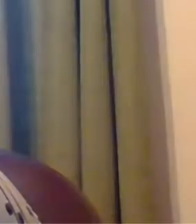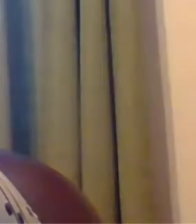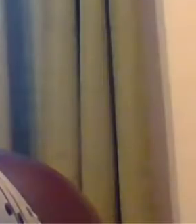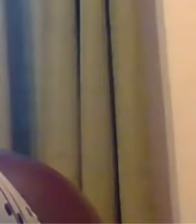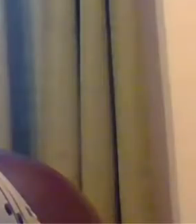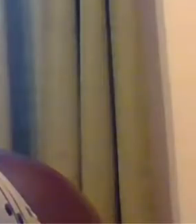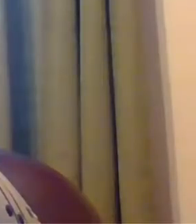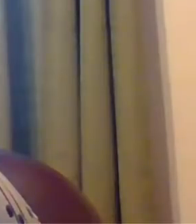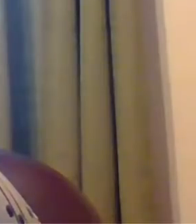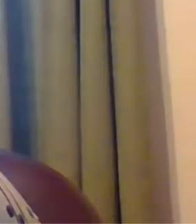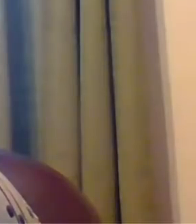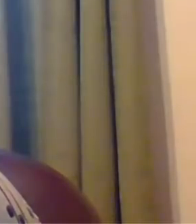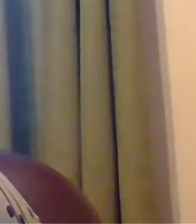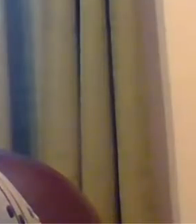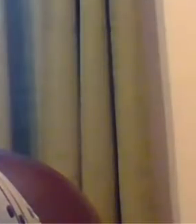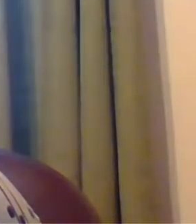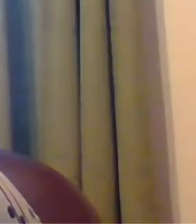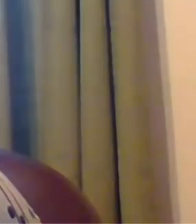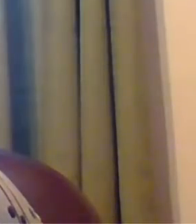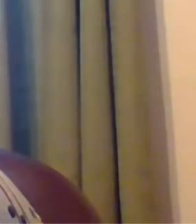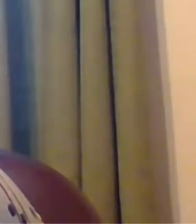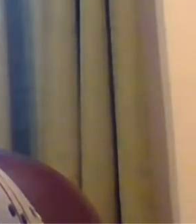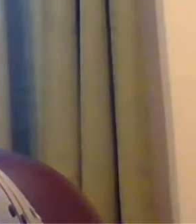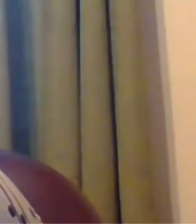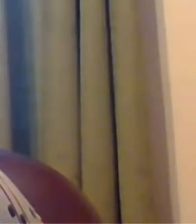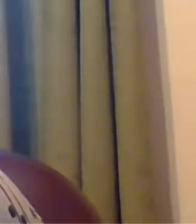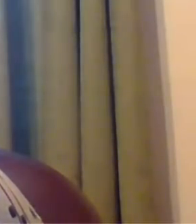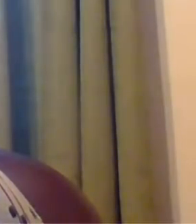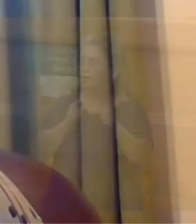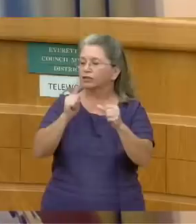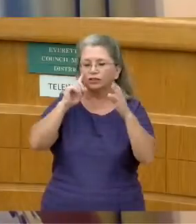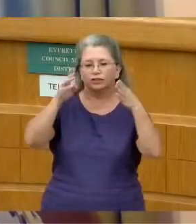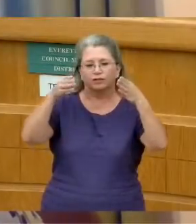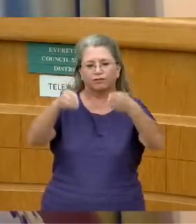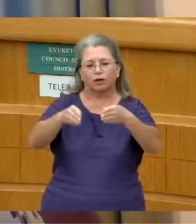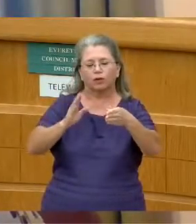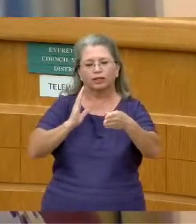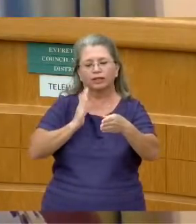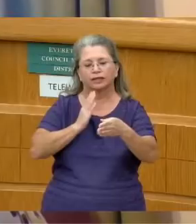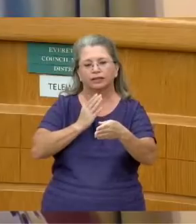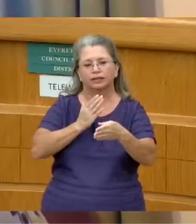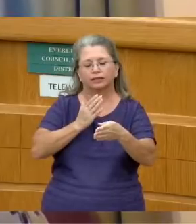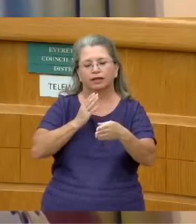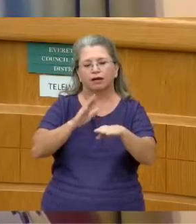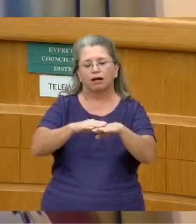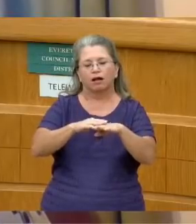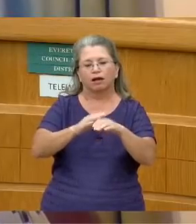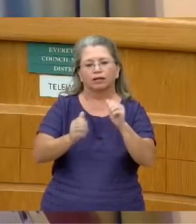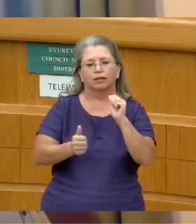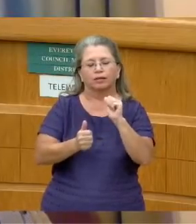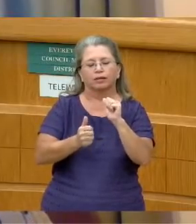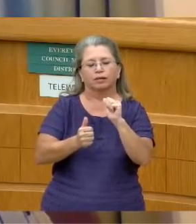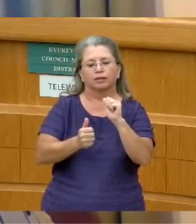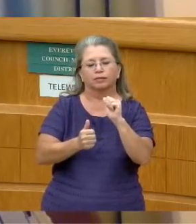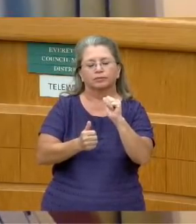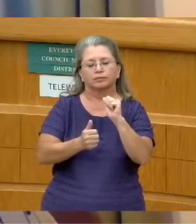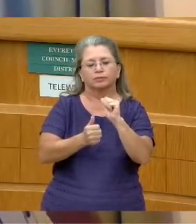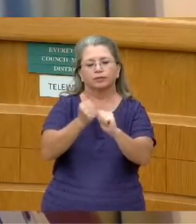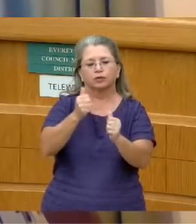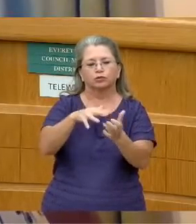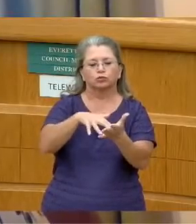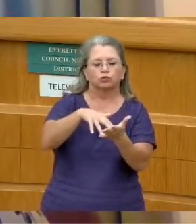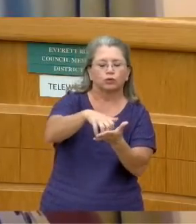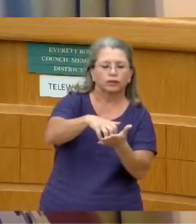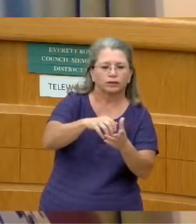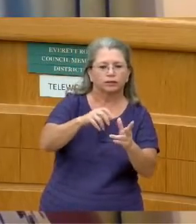The Health District continues to focus our attention on our most vulnerable population. It's important